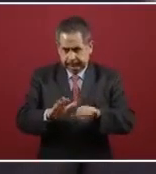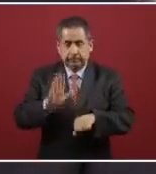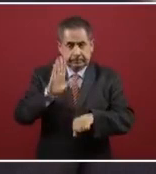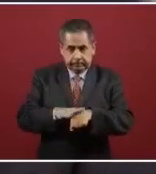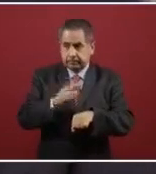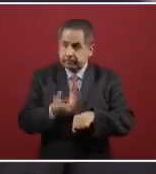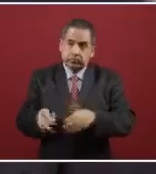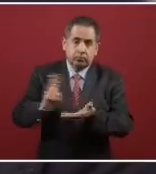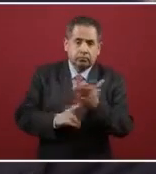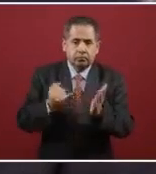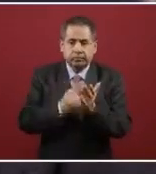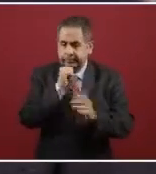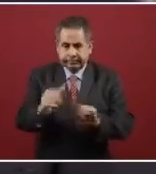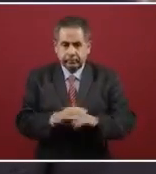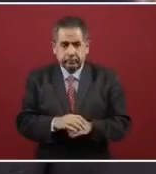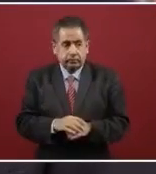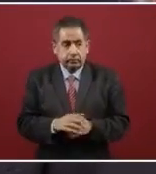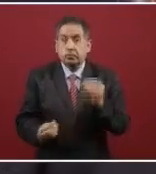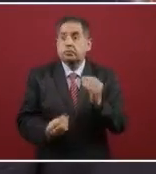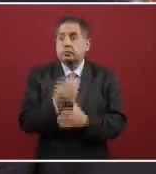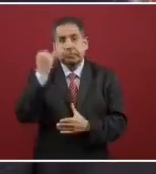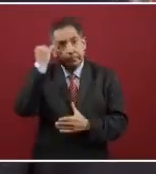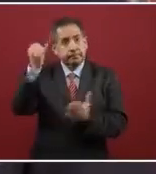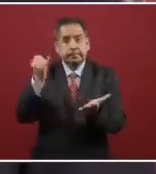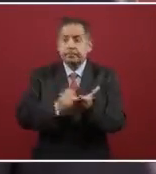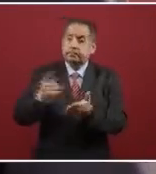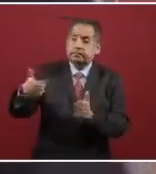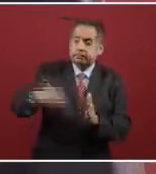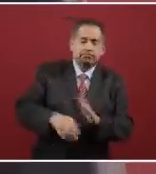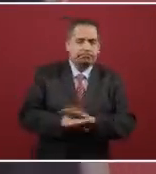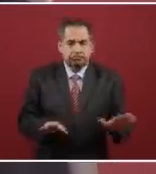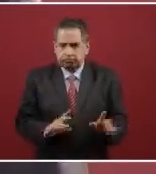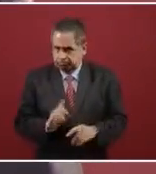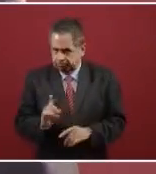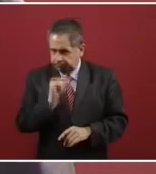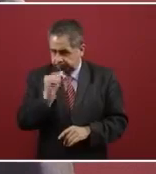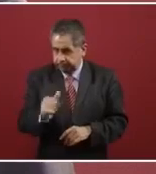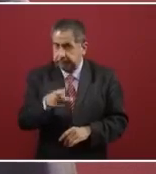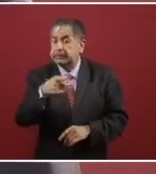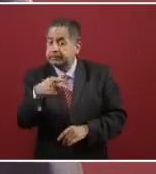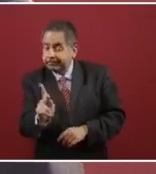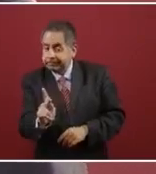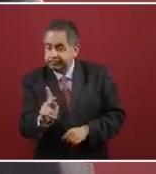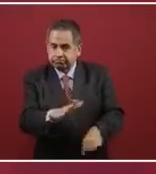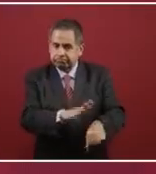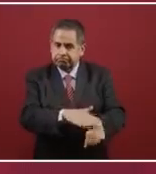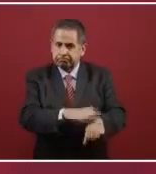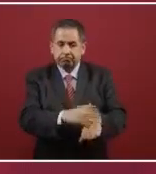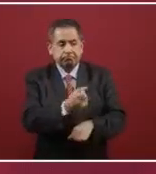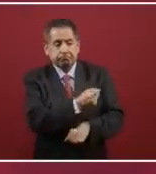aumentar impuestos, no van a haber impuestos nuevos, pero le estamos pidiendo a